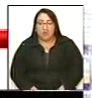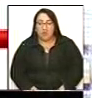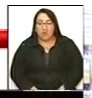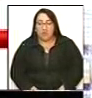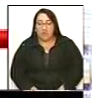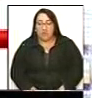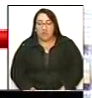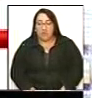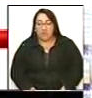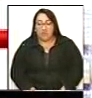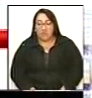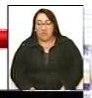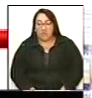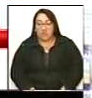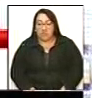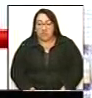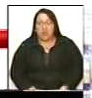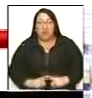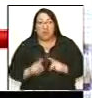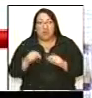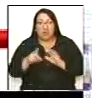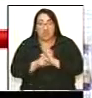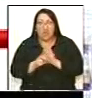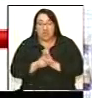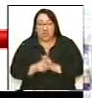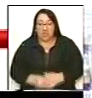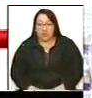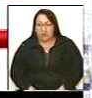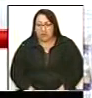esta ley